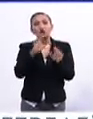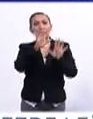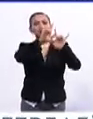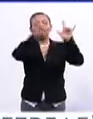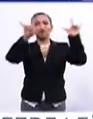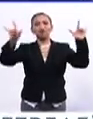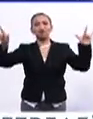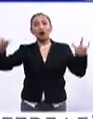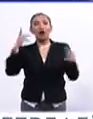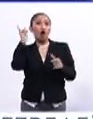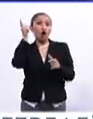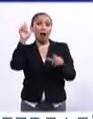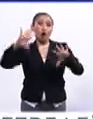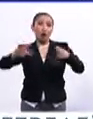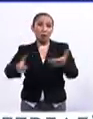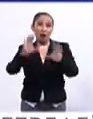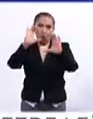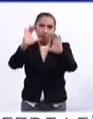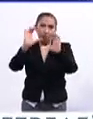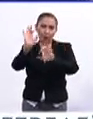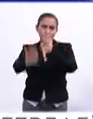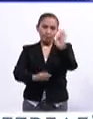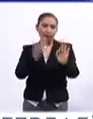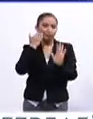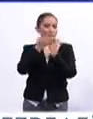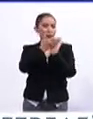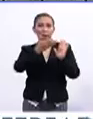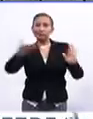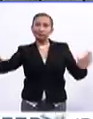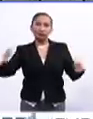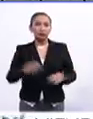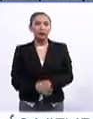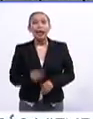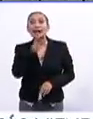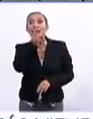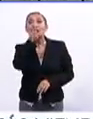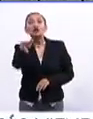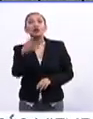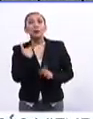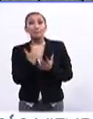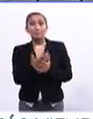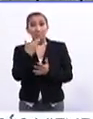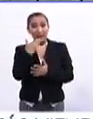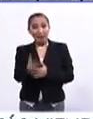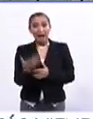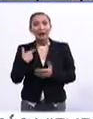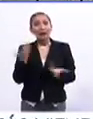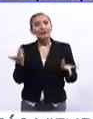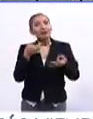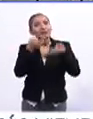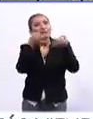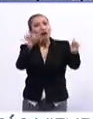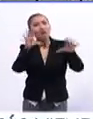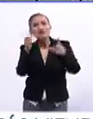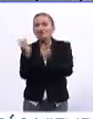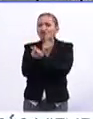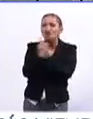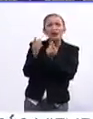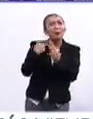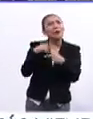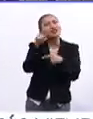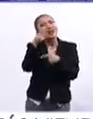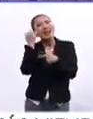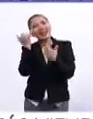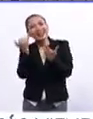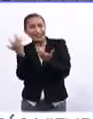vamos a colocar y esperemos que la comunidad lo cuide y durará lo que tenga que durar. El resultado fue el esperado: generar comunidad, que las